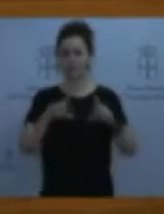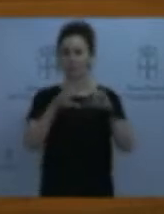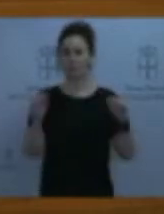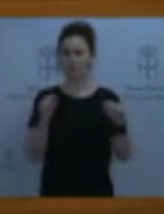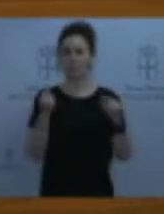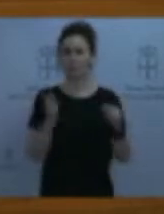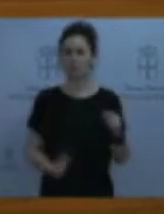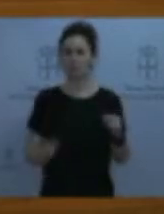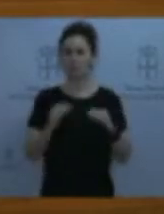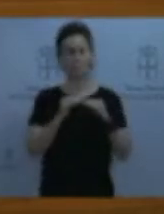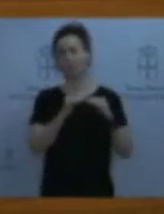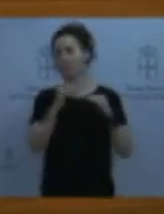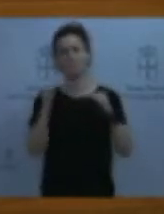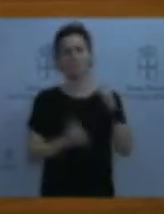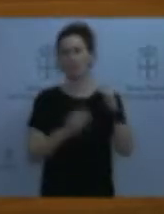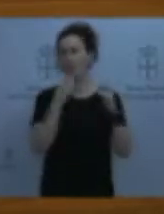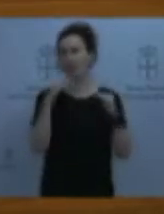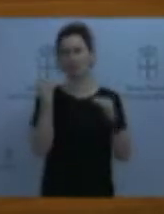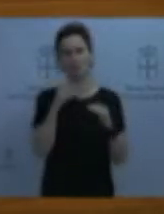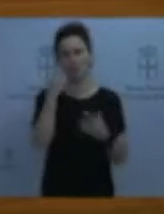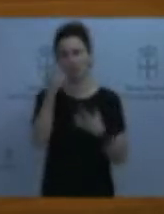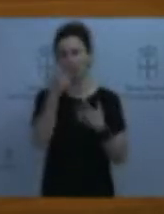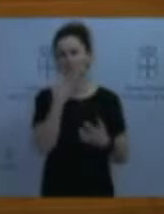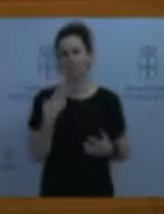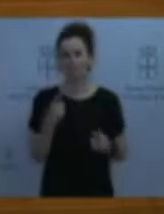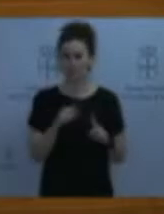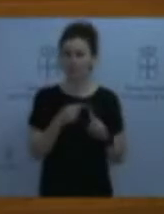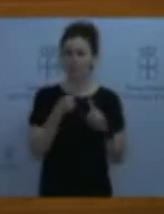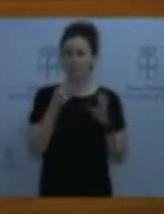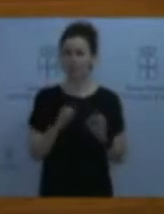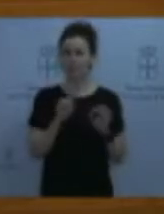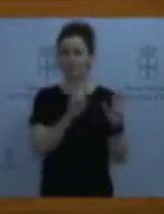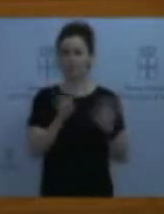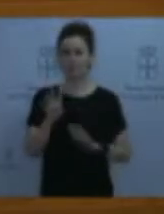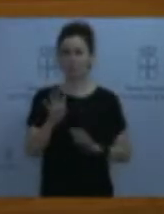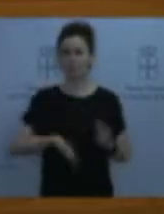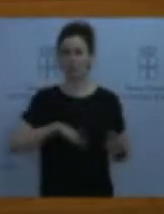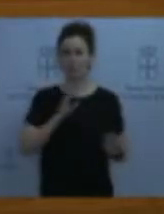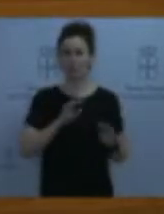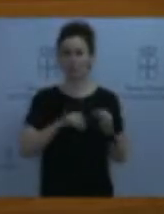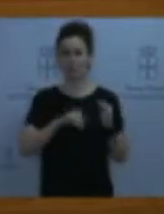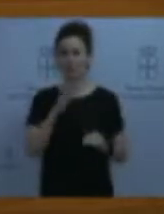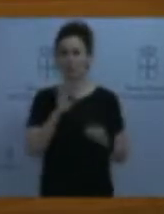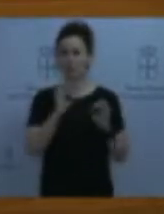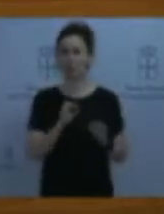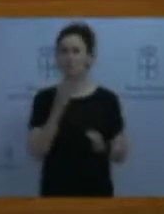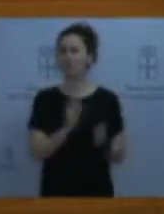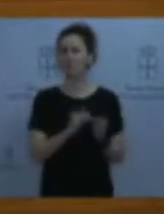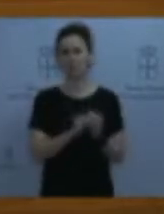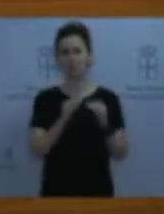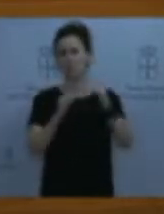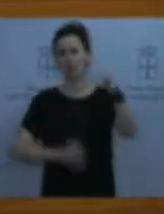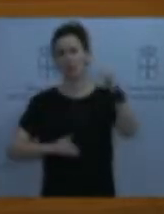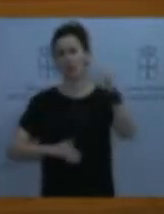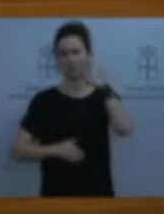de las personas más jóvenes, adolescentes y los que tienen de 64 años en adelante se ha triplicado. Es